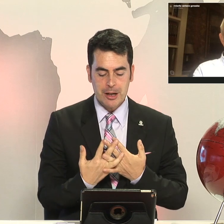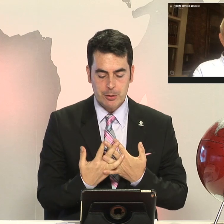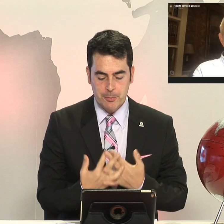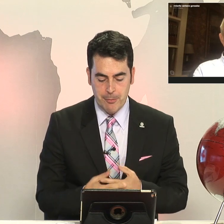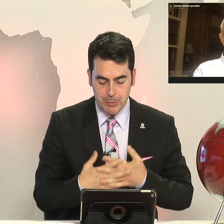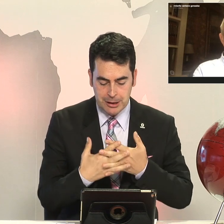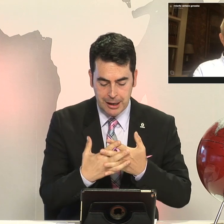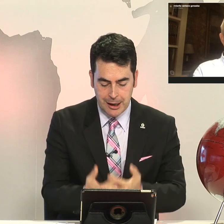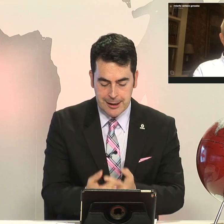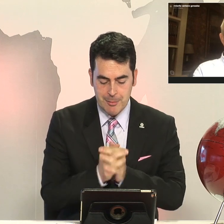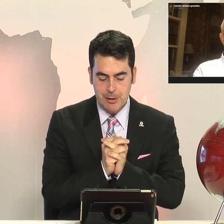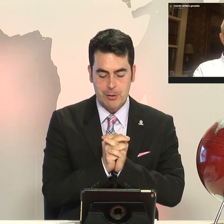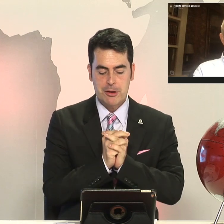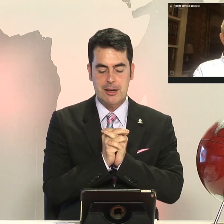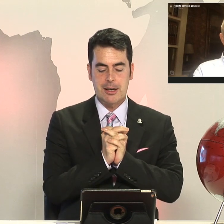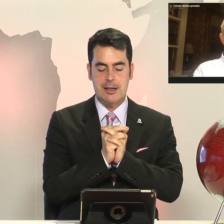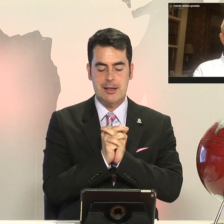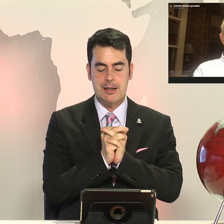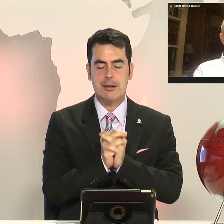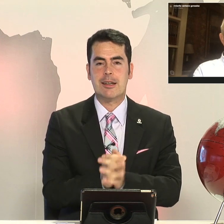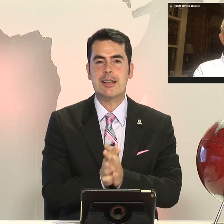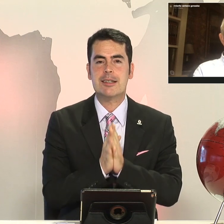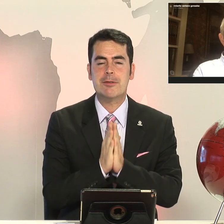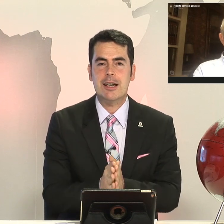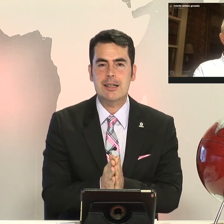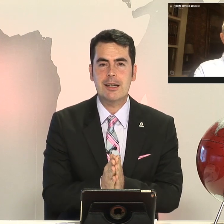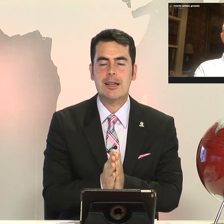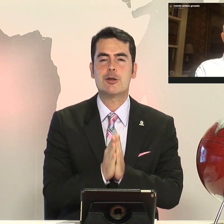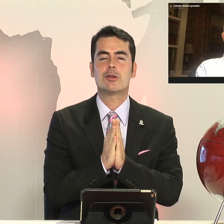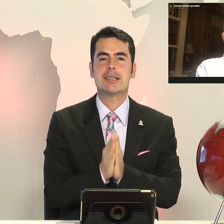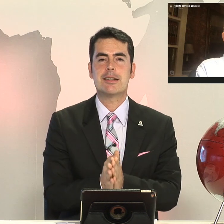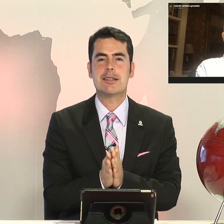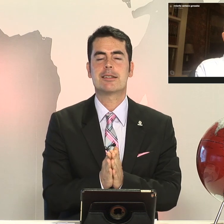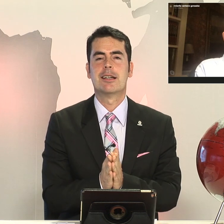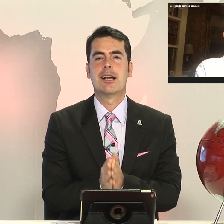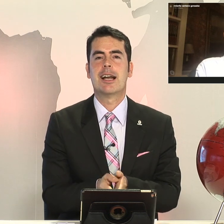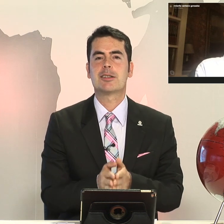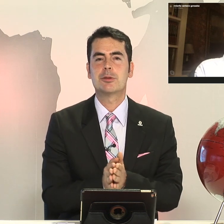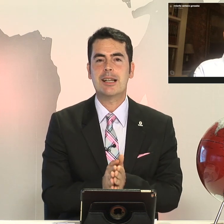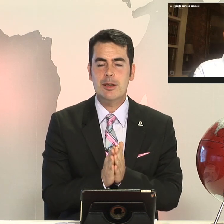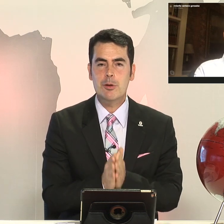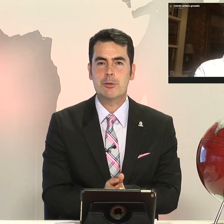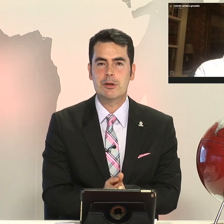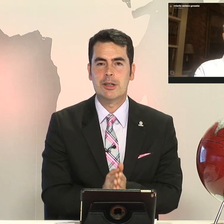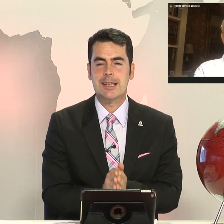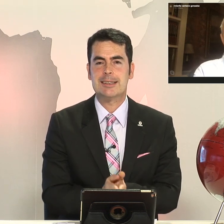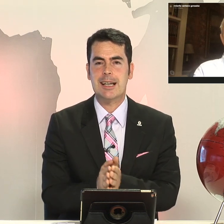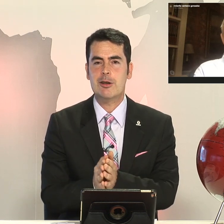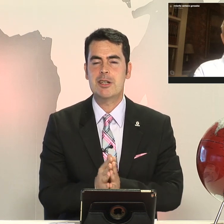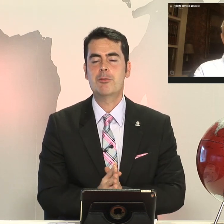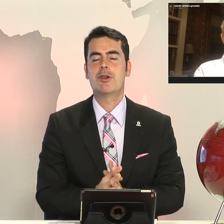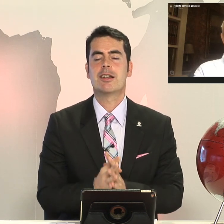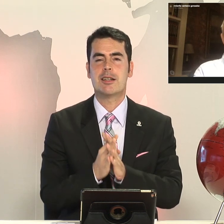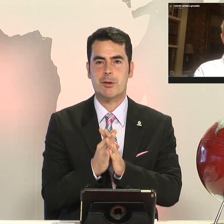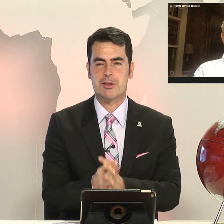Don Roberto, vamos al tema que nos concierne. ¿Qué significaría en estos instantes la subida de nuevo del